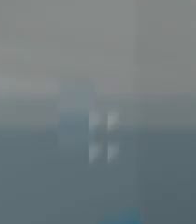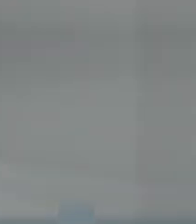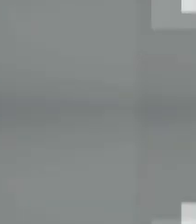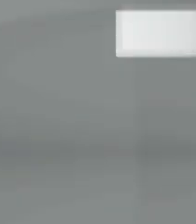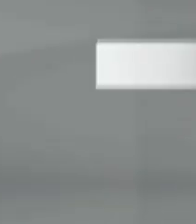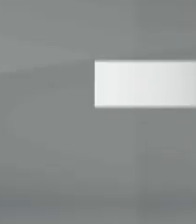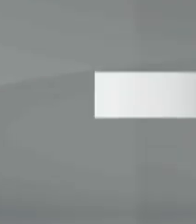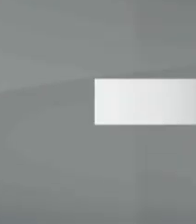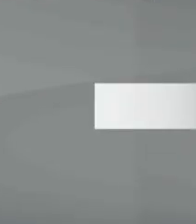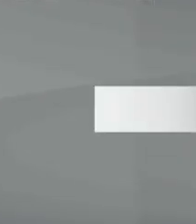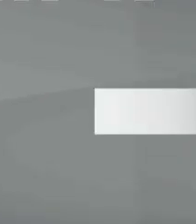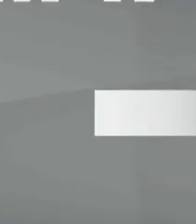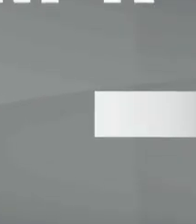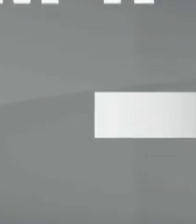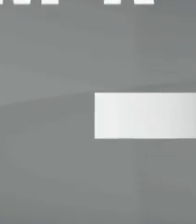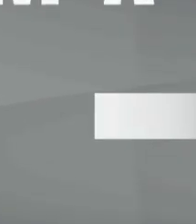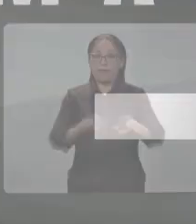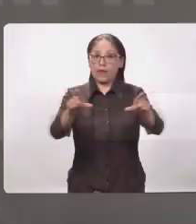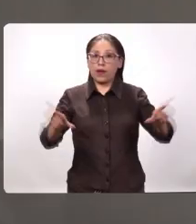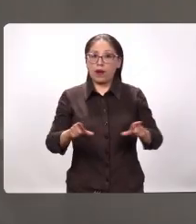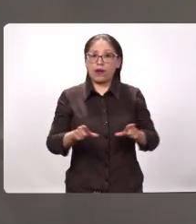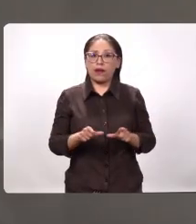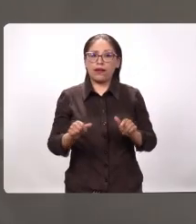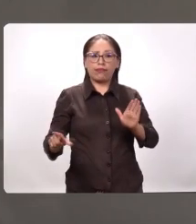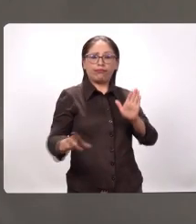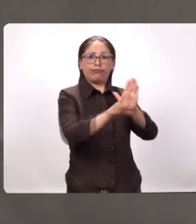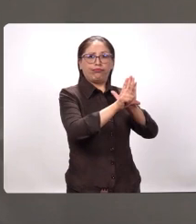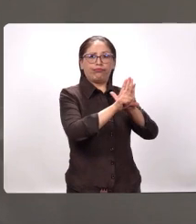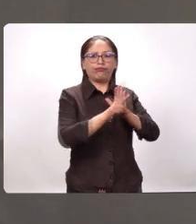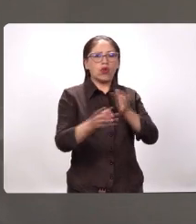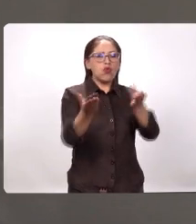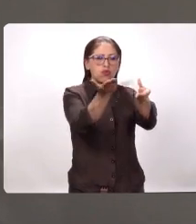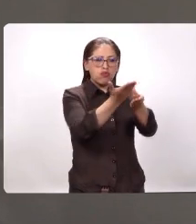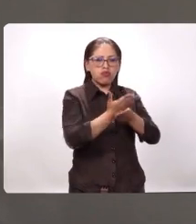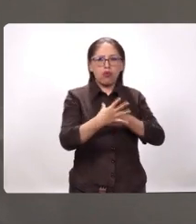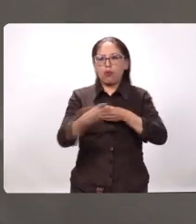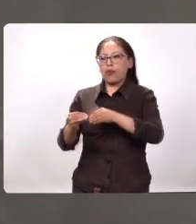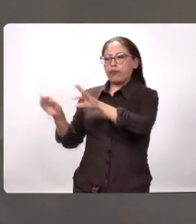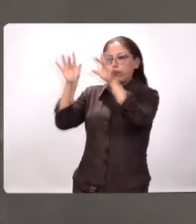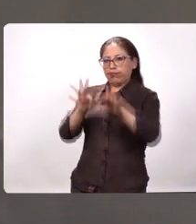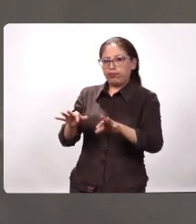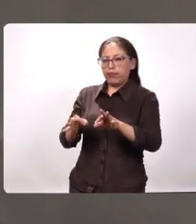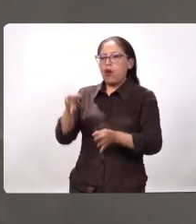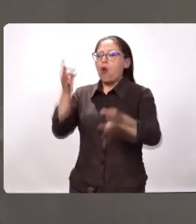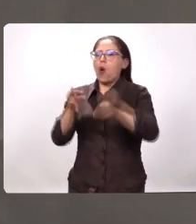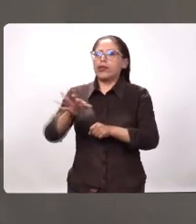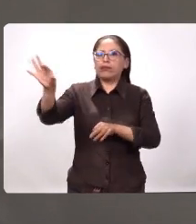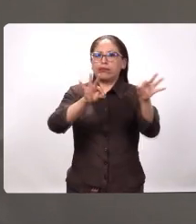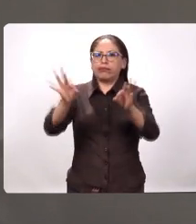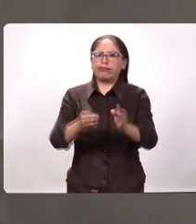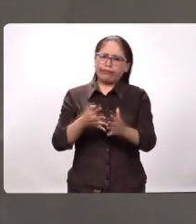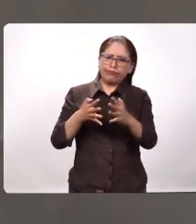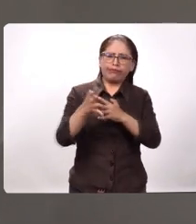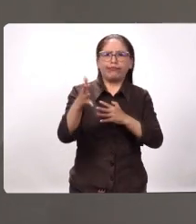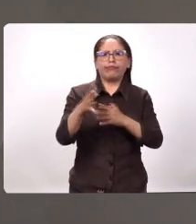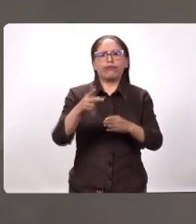Infórmate, decide y vota. En el área jurisdiccional digitalizaremos los procesos y el nombramiento de jueces será de